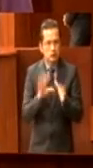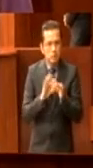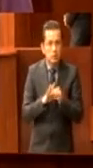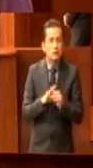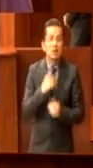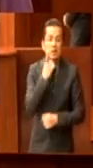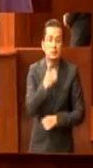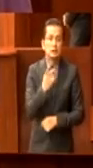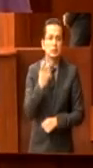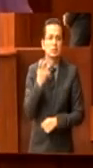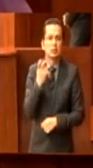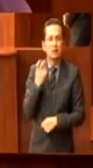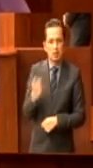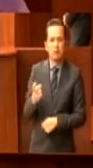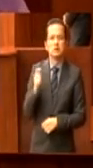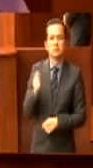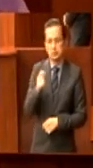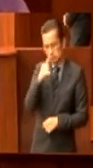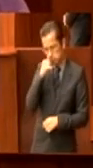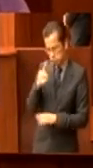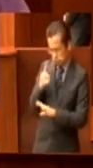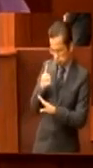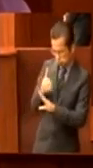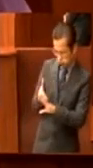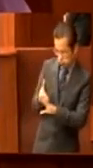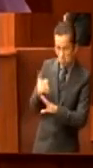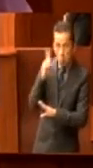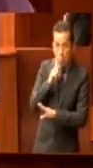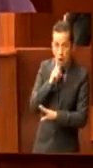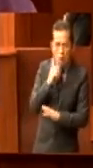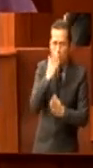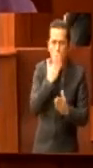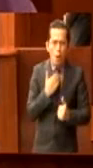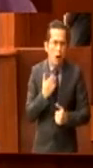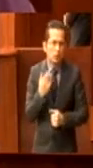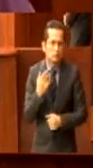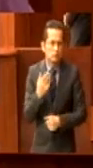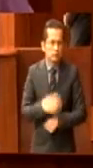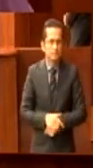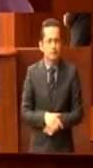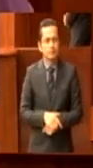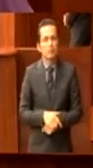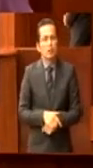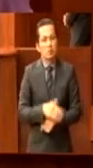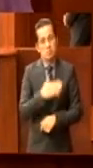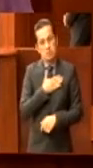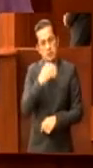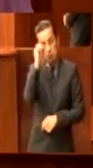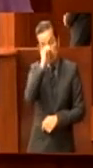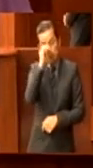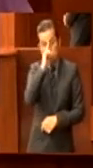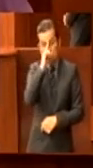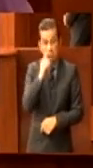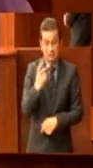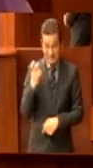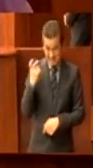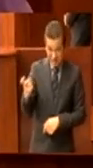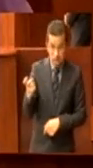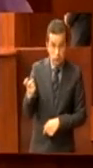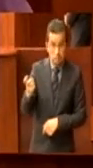se actualizaba la violencia política de género desde mi perspectiva ello fue indebido